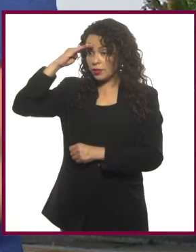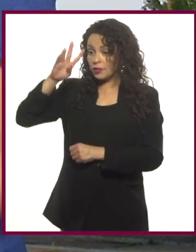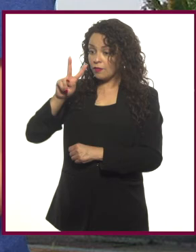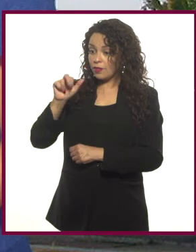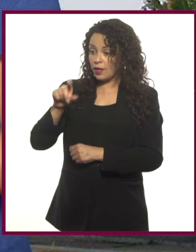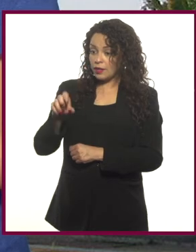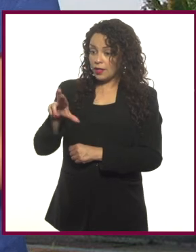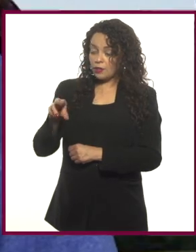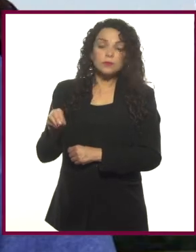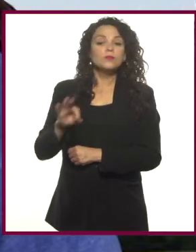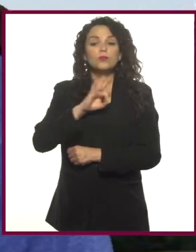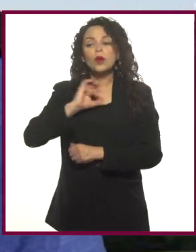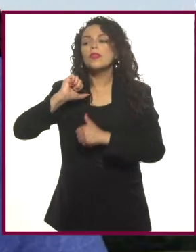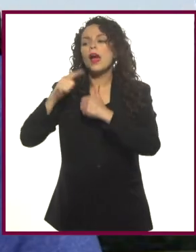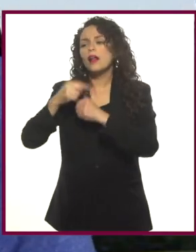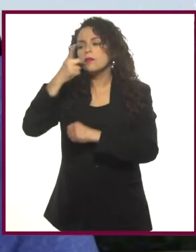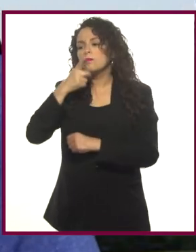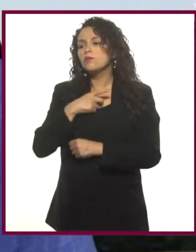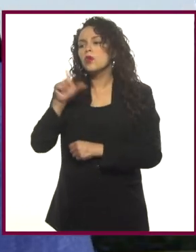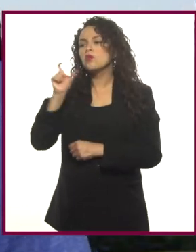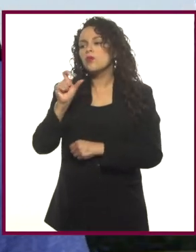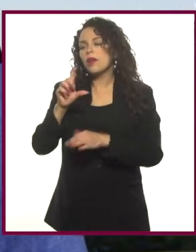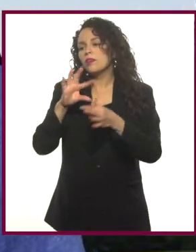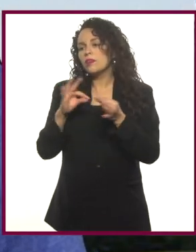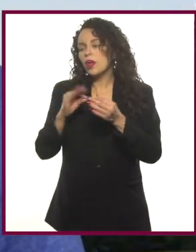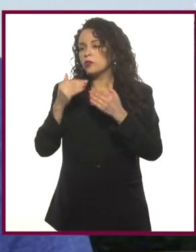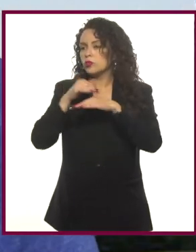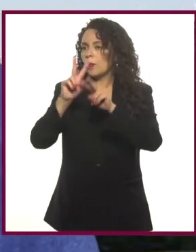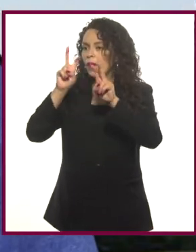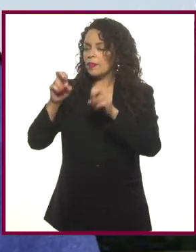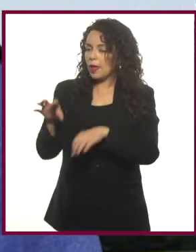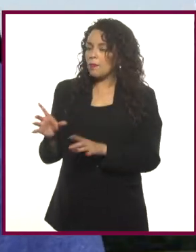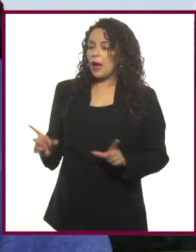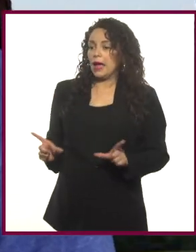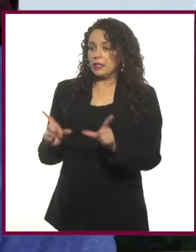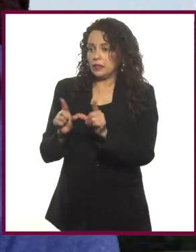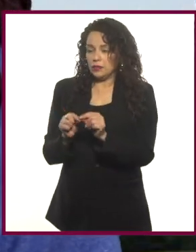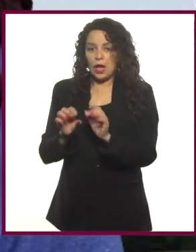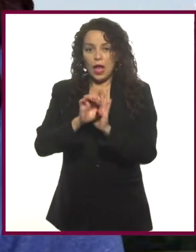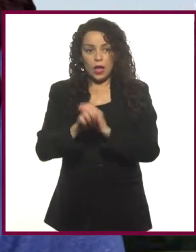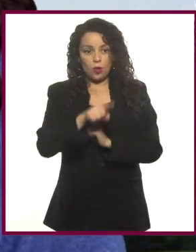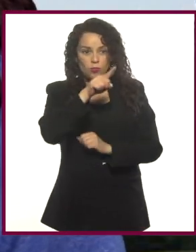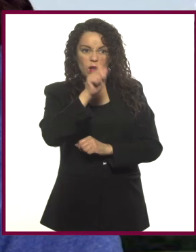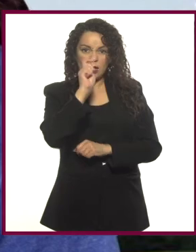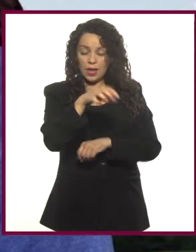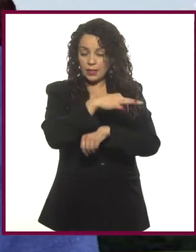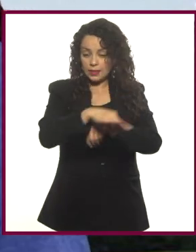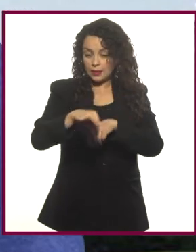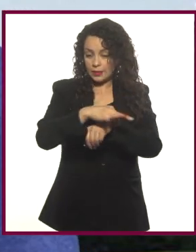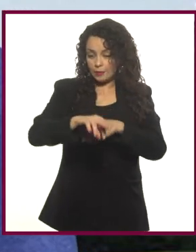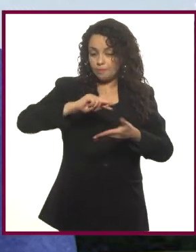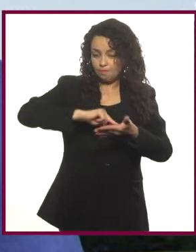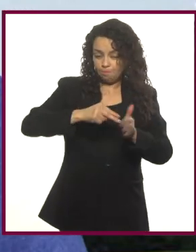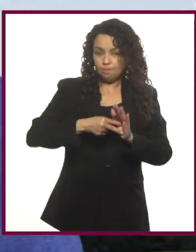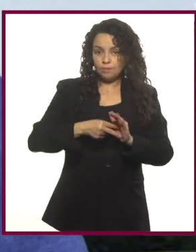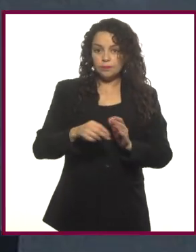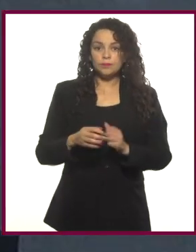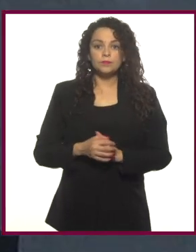Hola, señor van der Rohe. ¿Hay algo que nos pueda decir cuando hablamos de la síntesis? En su caso, en disciplinas como la